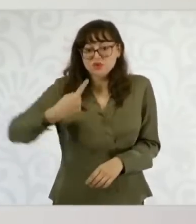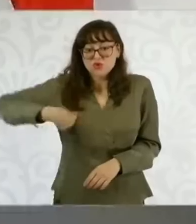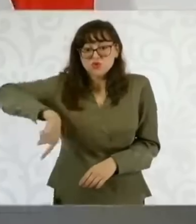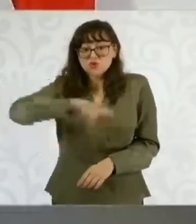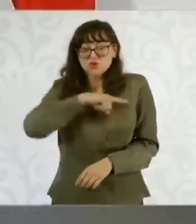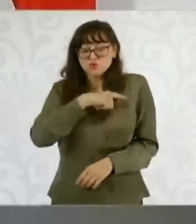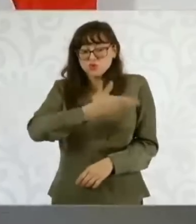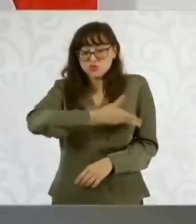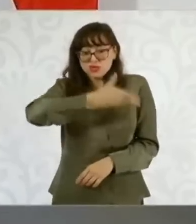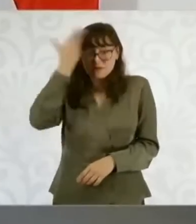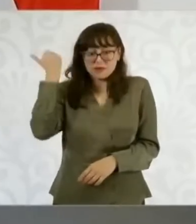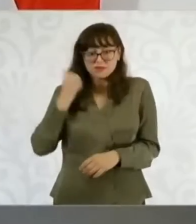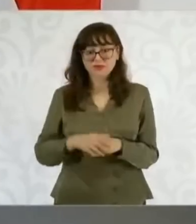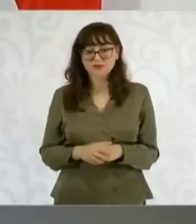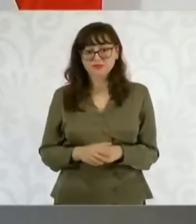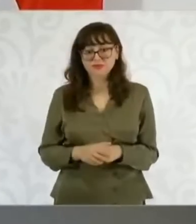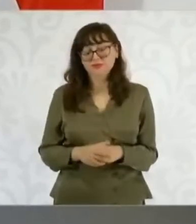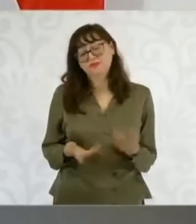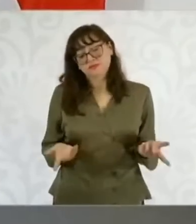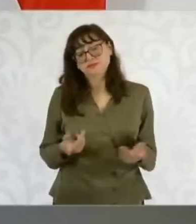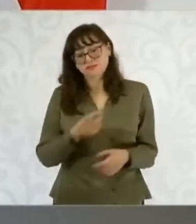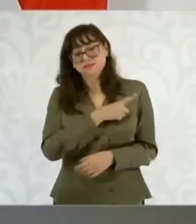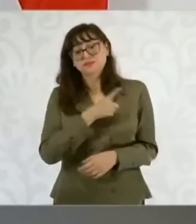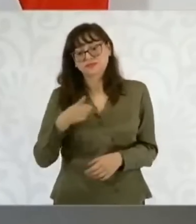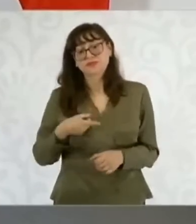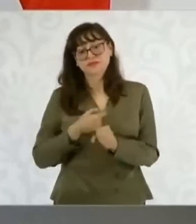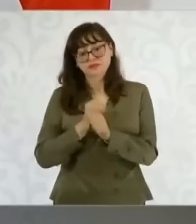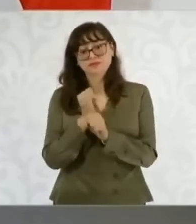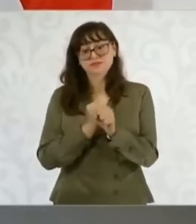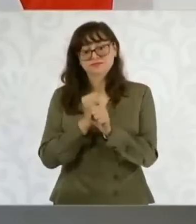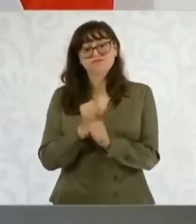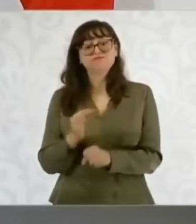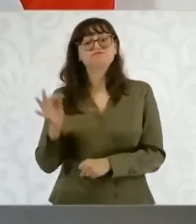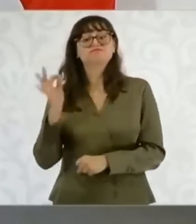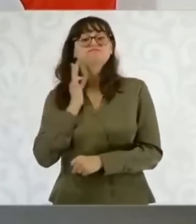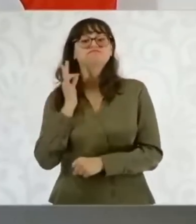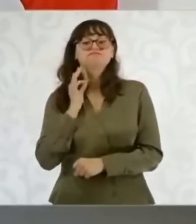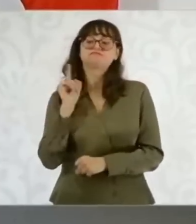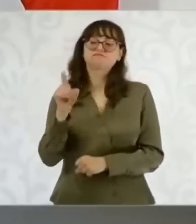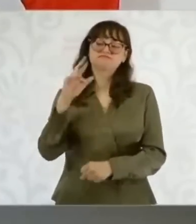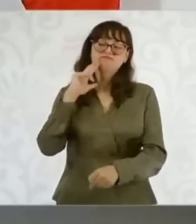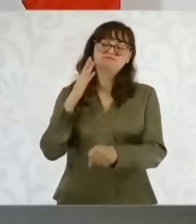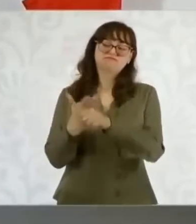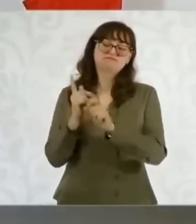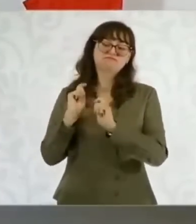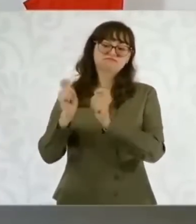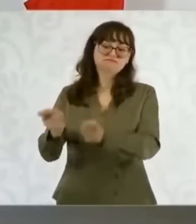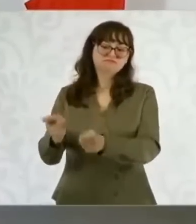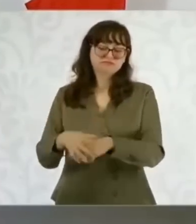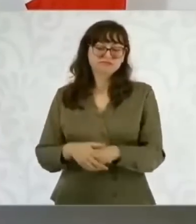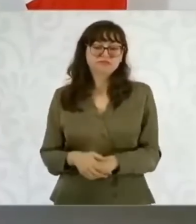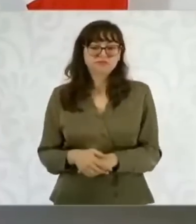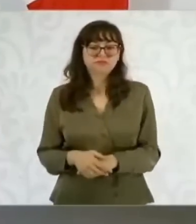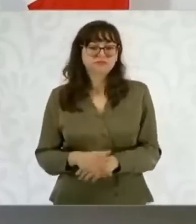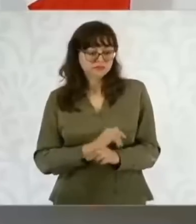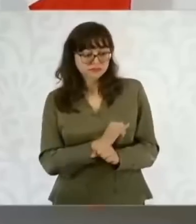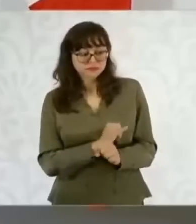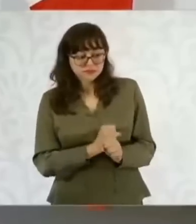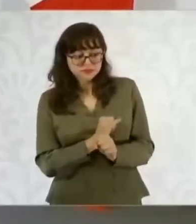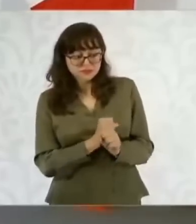sobre este hecho, y particularmente pues revisará los resultados de esta investigación,